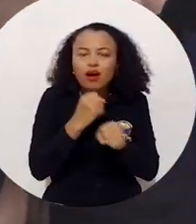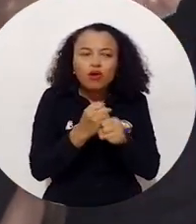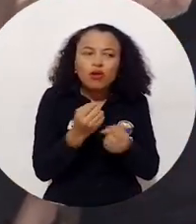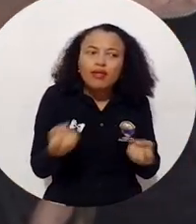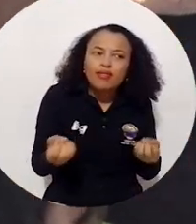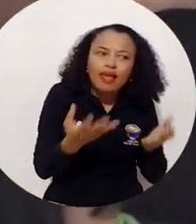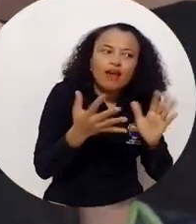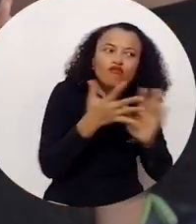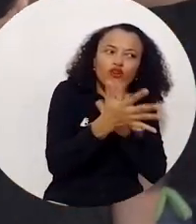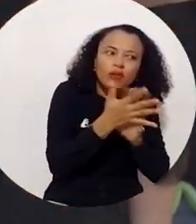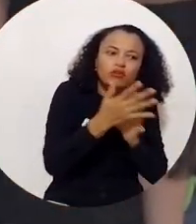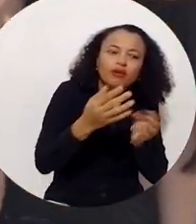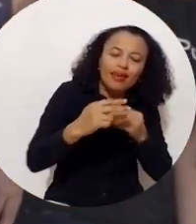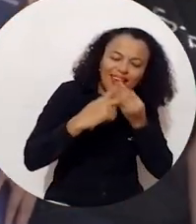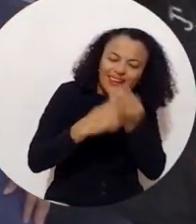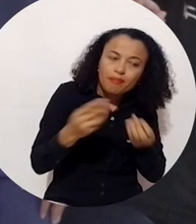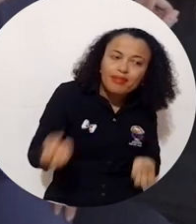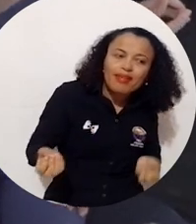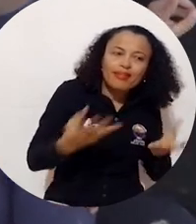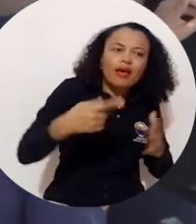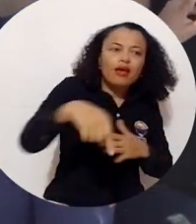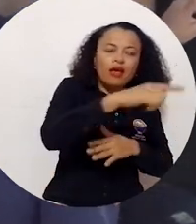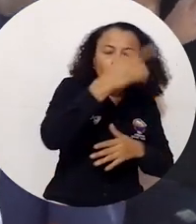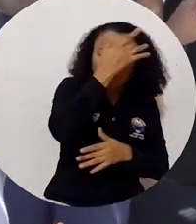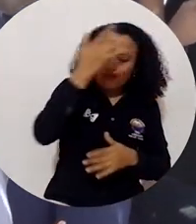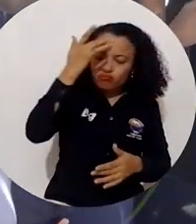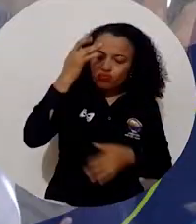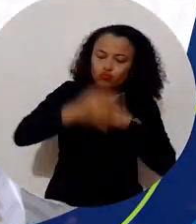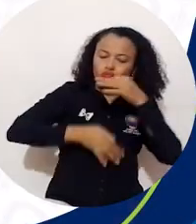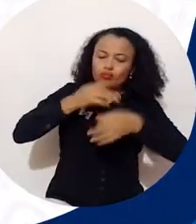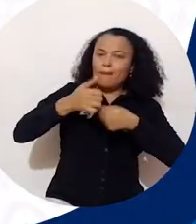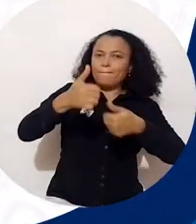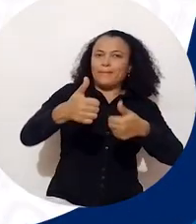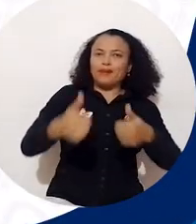que nos permita cuidar de la salud y darles herramientas para el